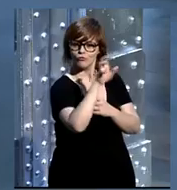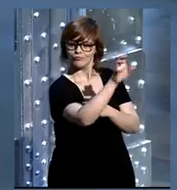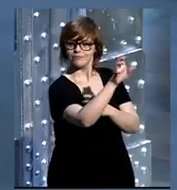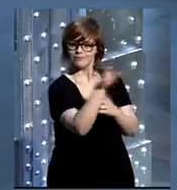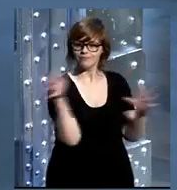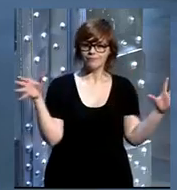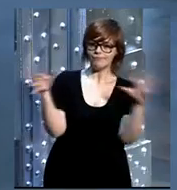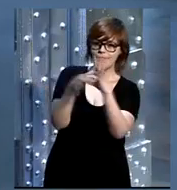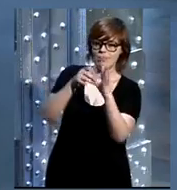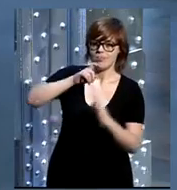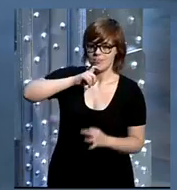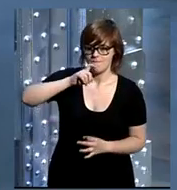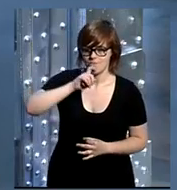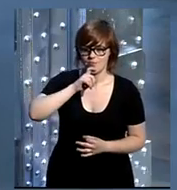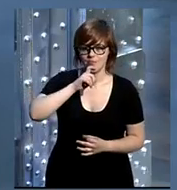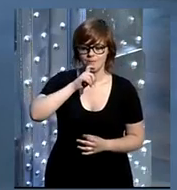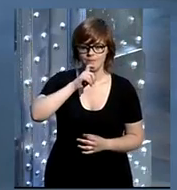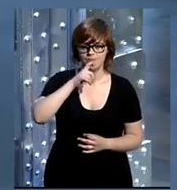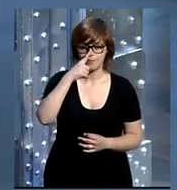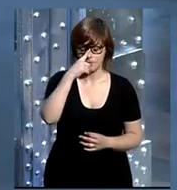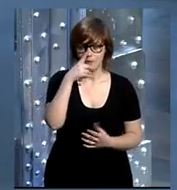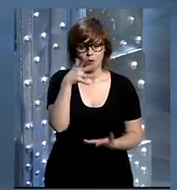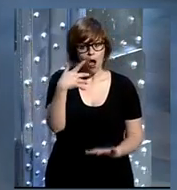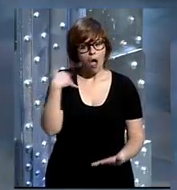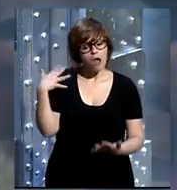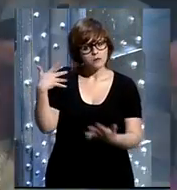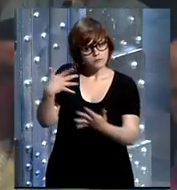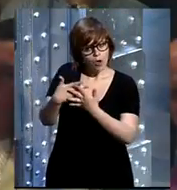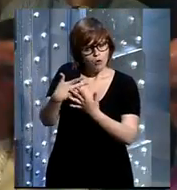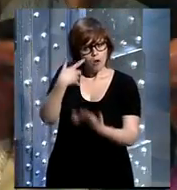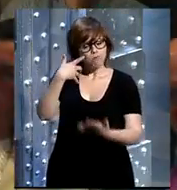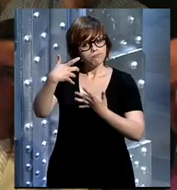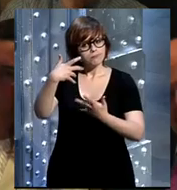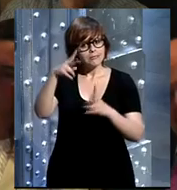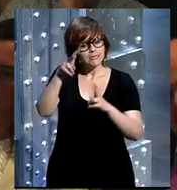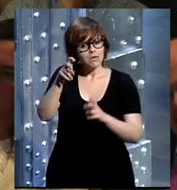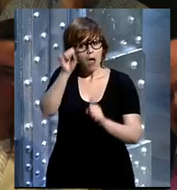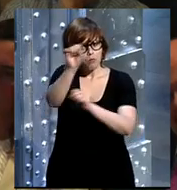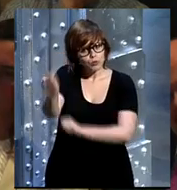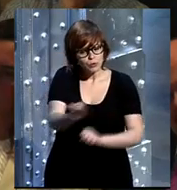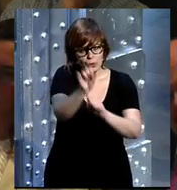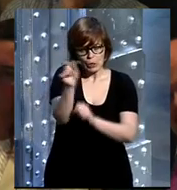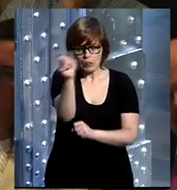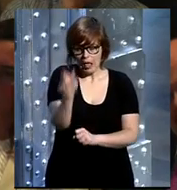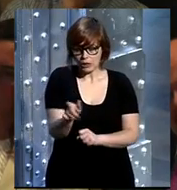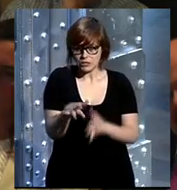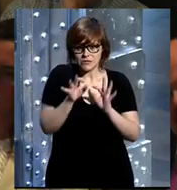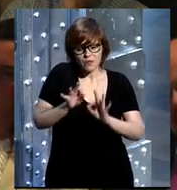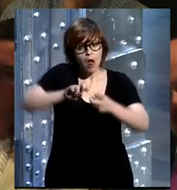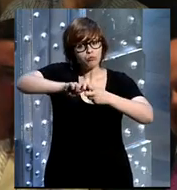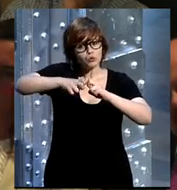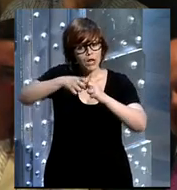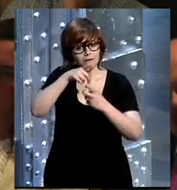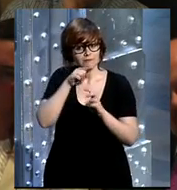se evidencia bastante cuando se trata del tema de la protección de datos, y en el caso de Bruselas, en concreto el Parlamento